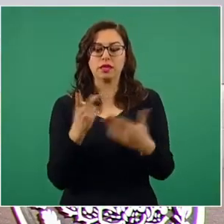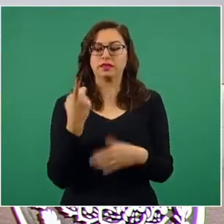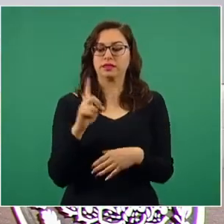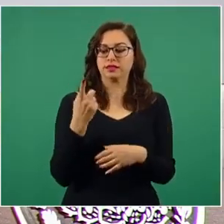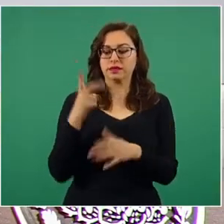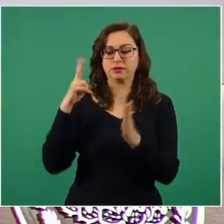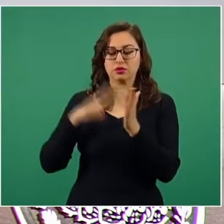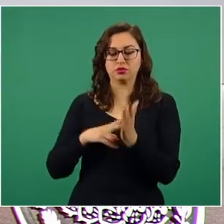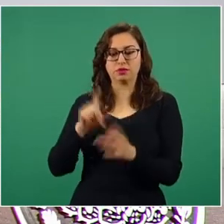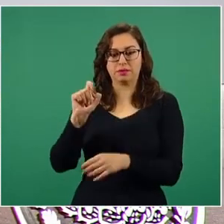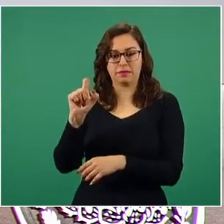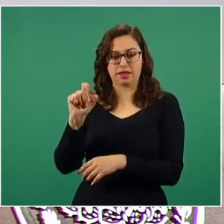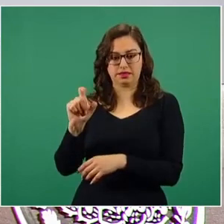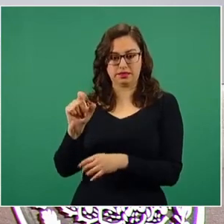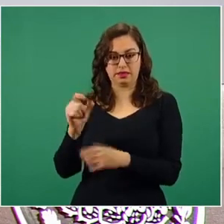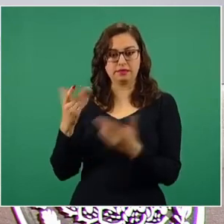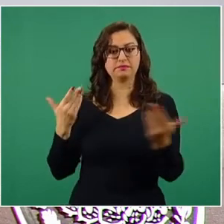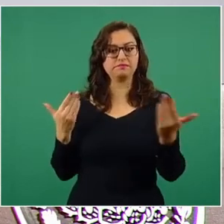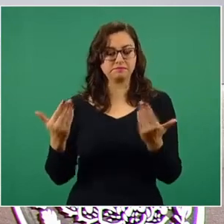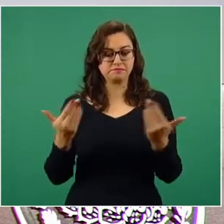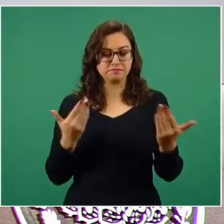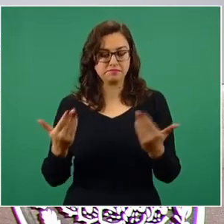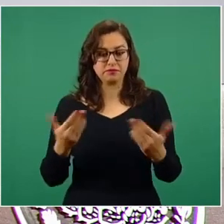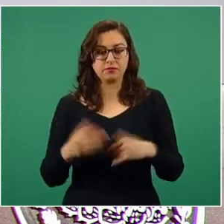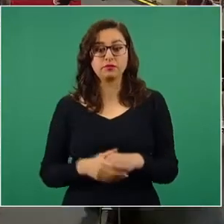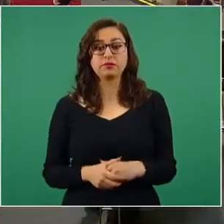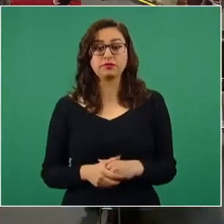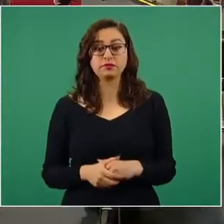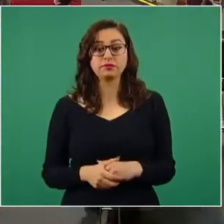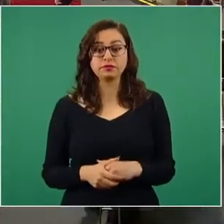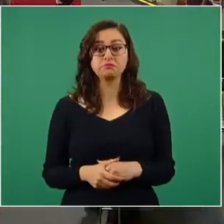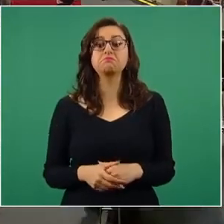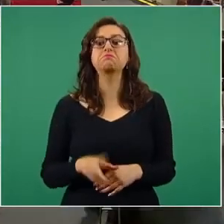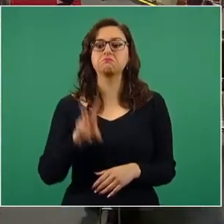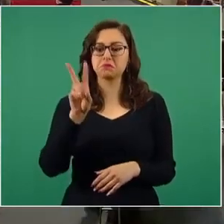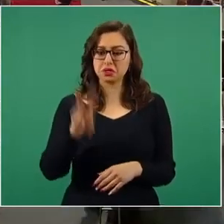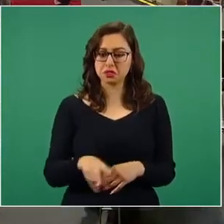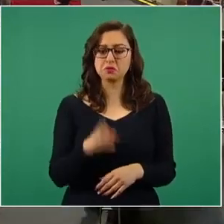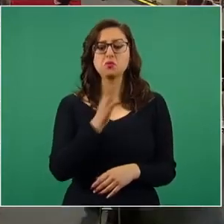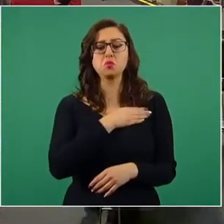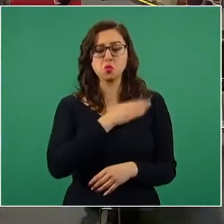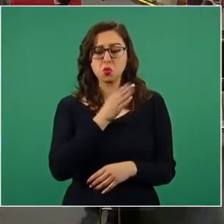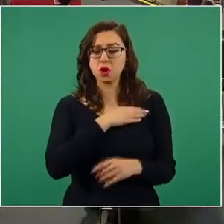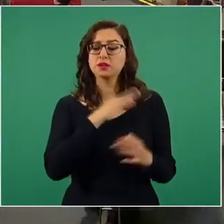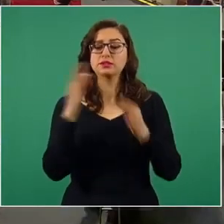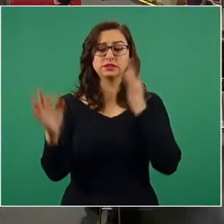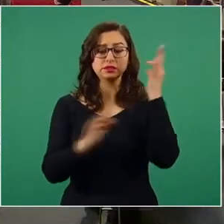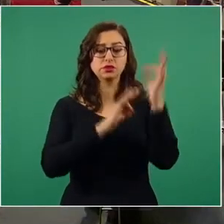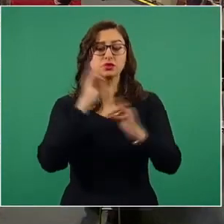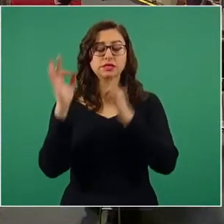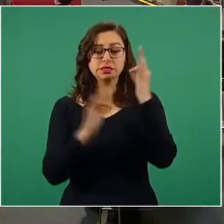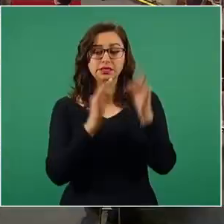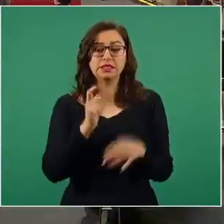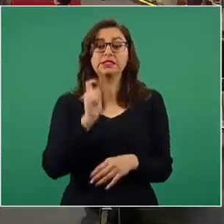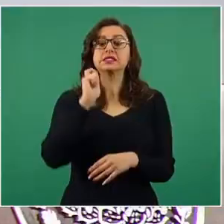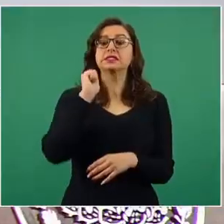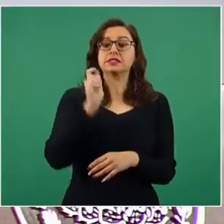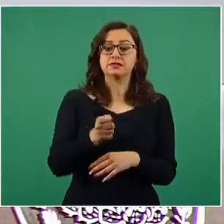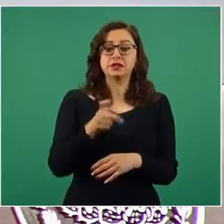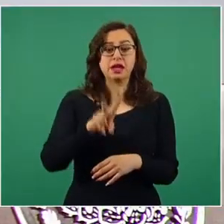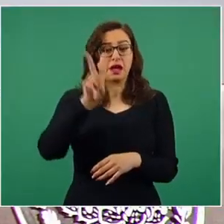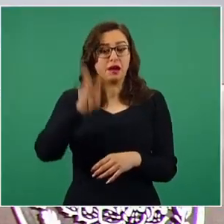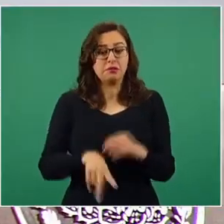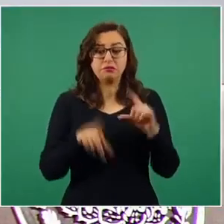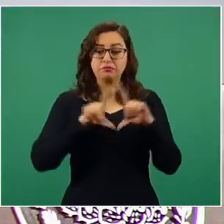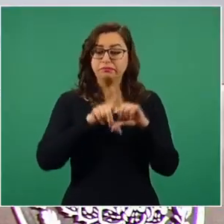de 2020. Estas cifras nos alientan, porque son fruto del trabajo que se realiza en todo